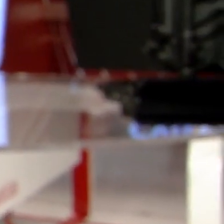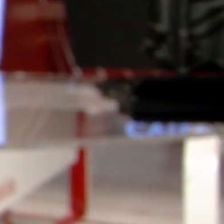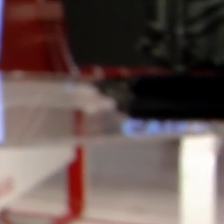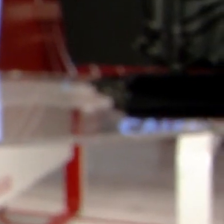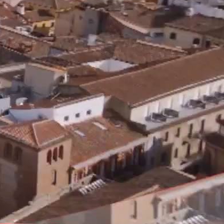¡Gracias!